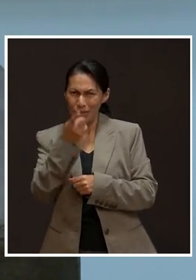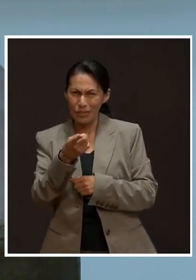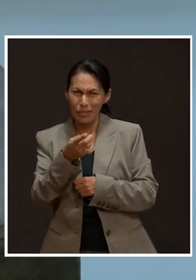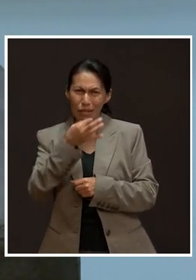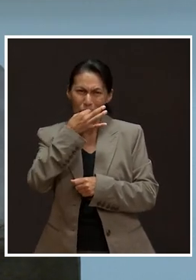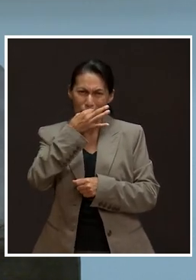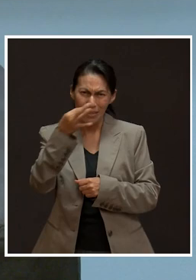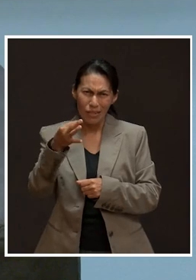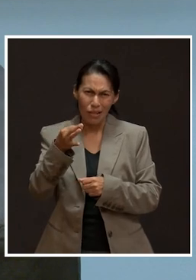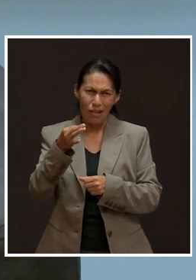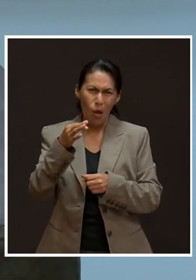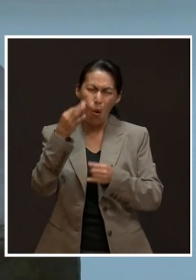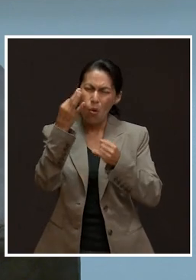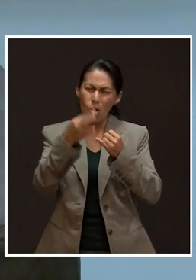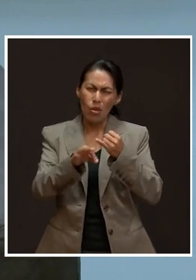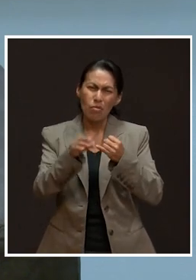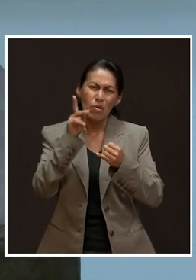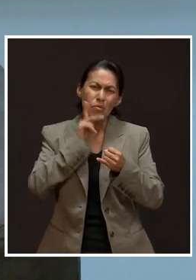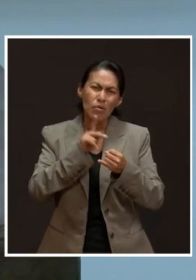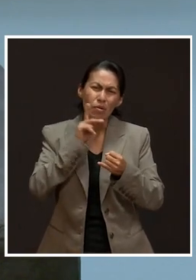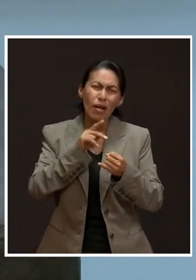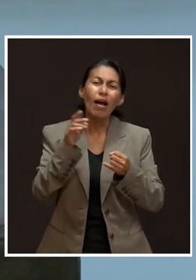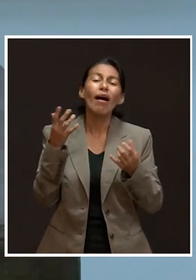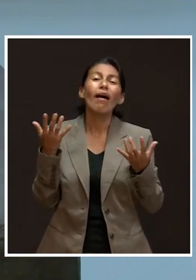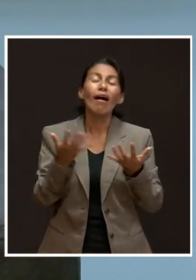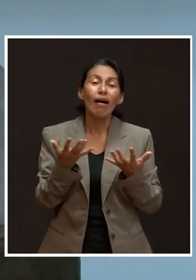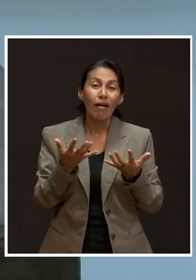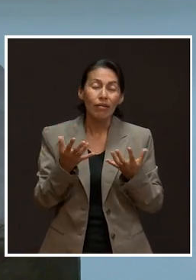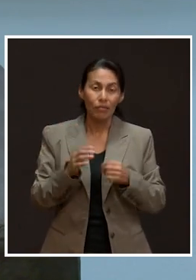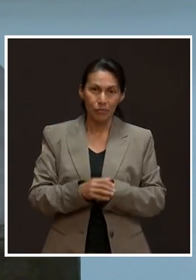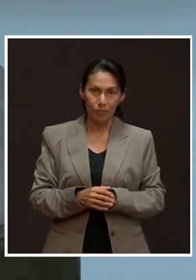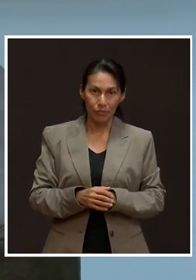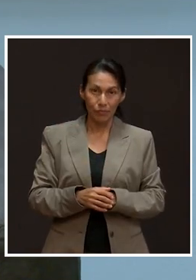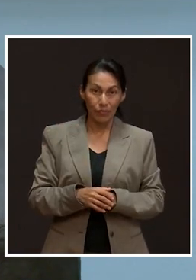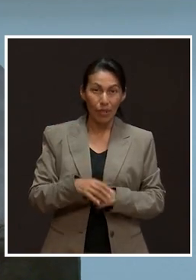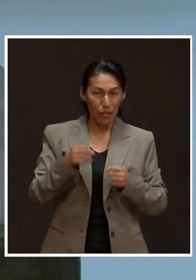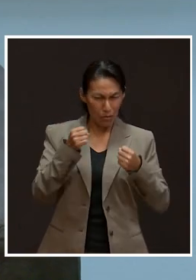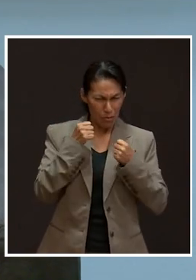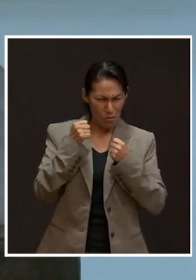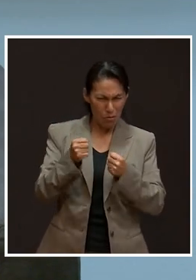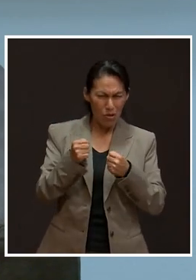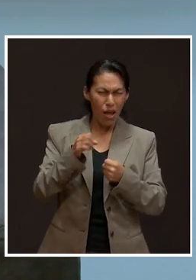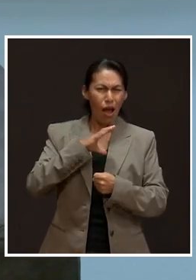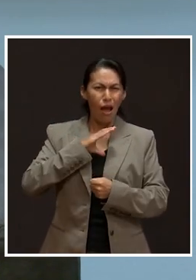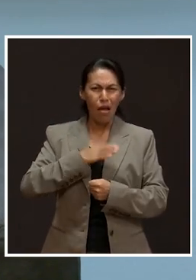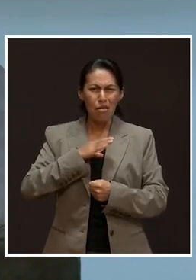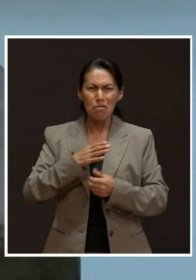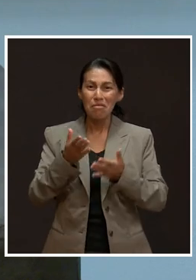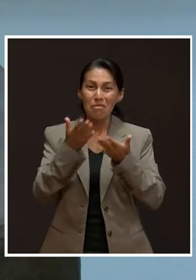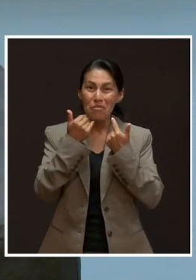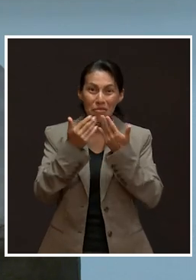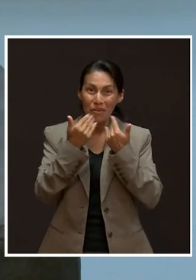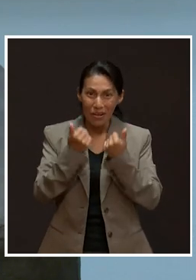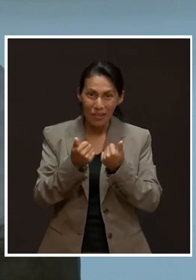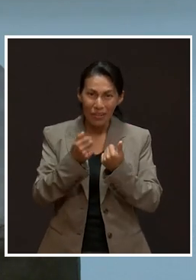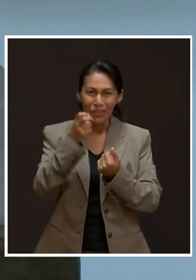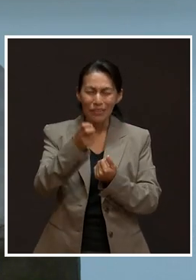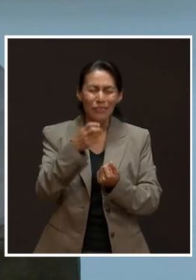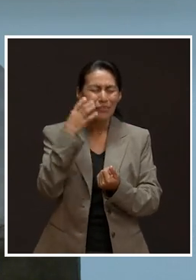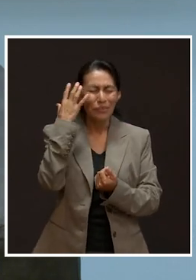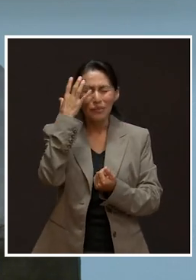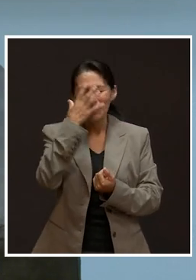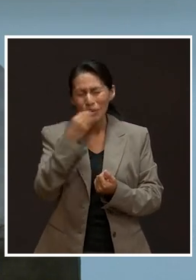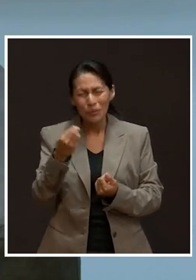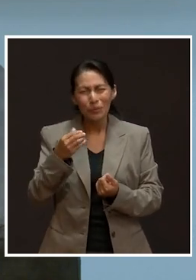pruebas, finalmente, vamos a decir aquí en qué pararon para que, en verdad, podamos estar seguros de que